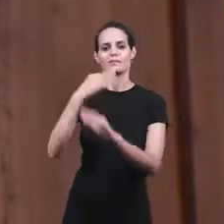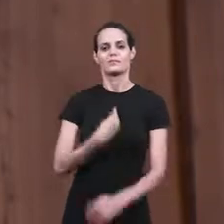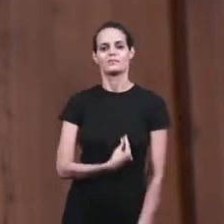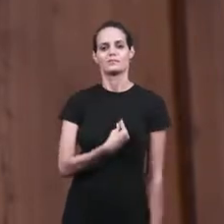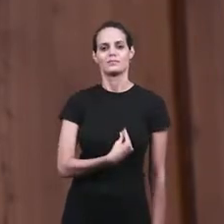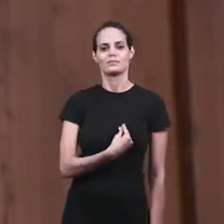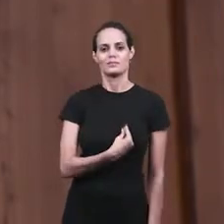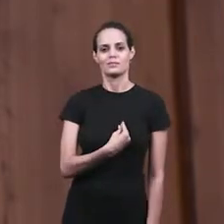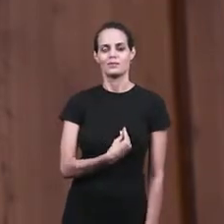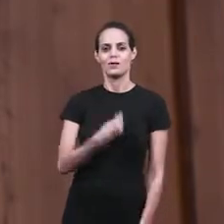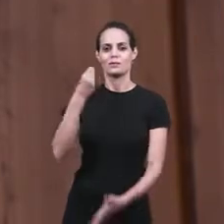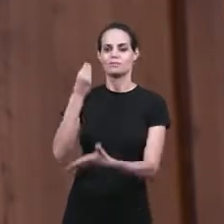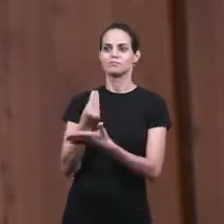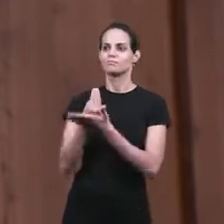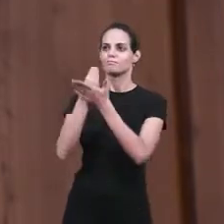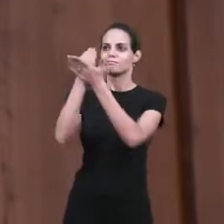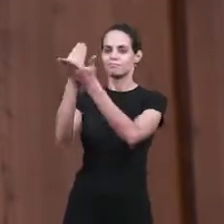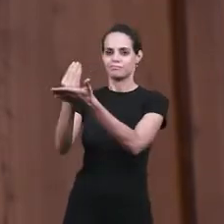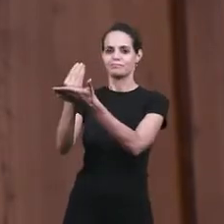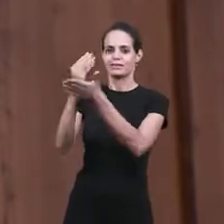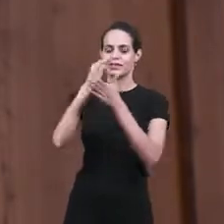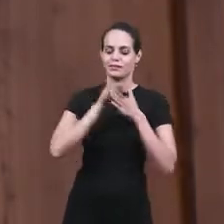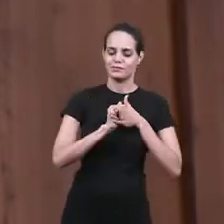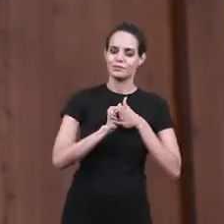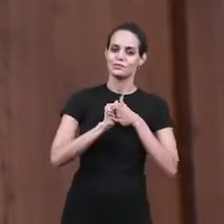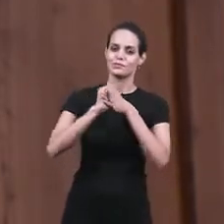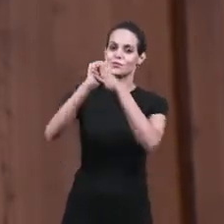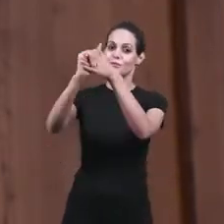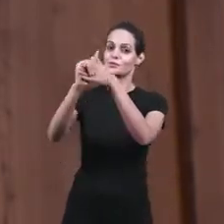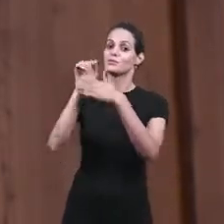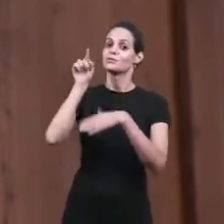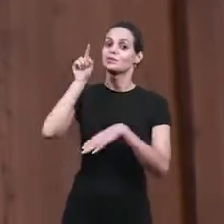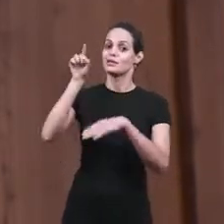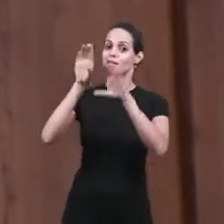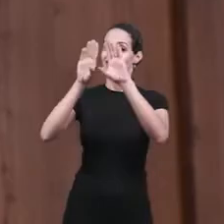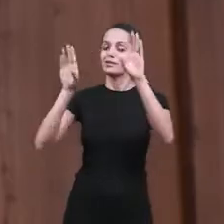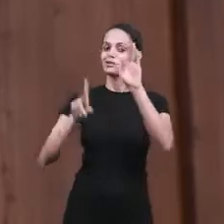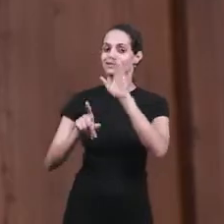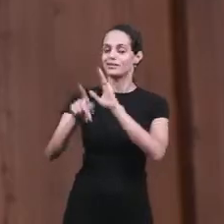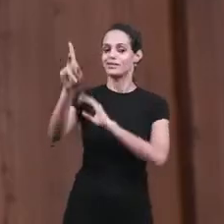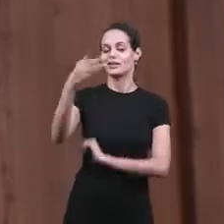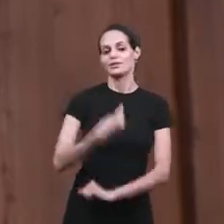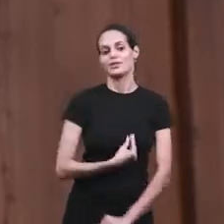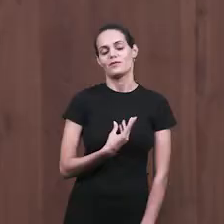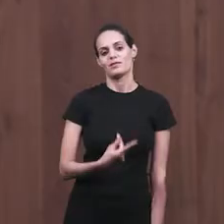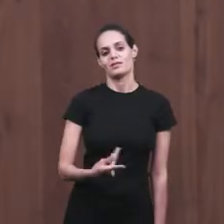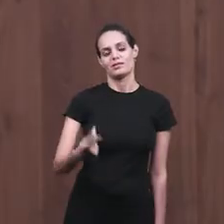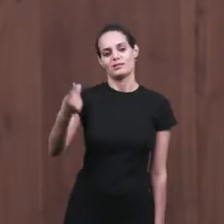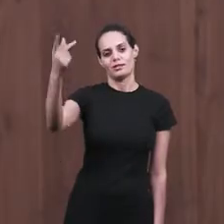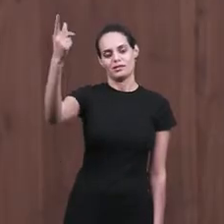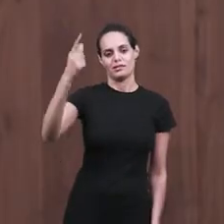en las manos del Señor y Él es quien nos conduce a la eternidad, a la vida eterna.